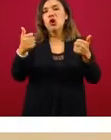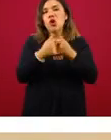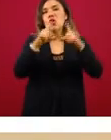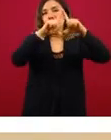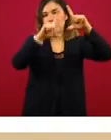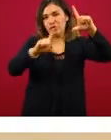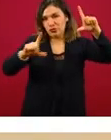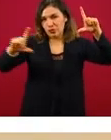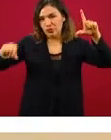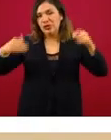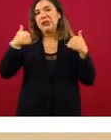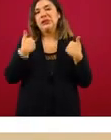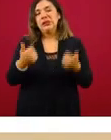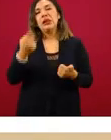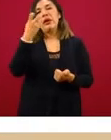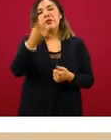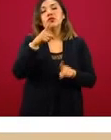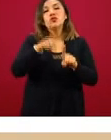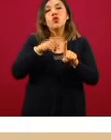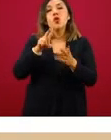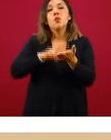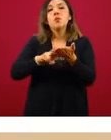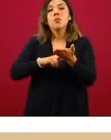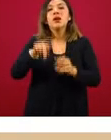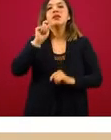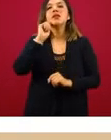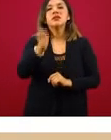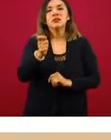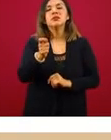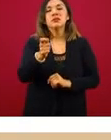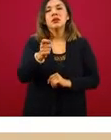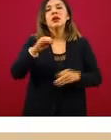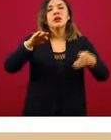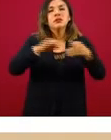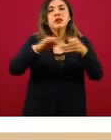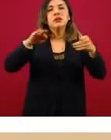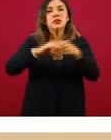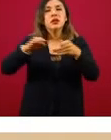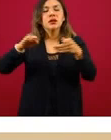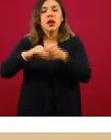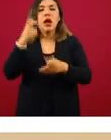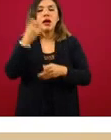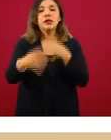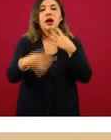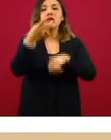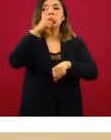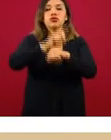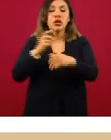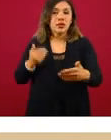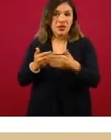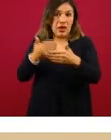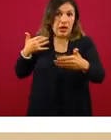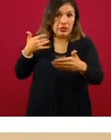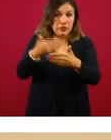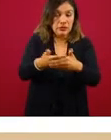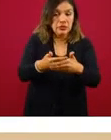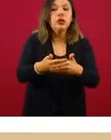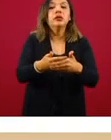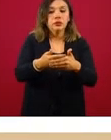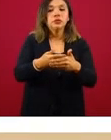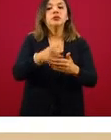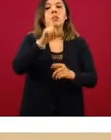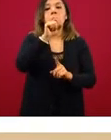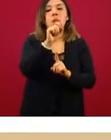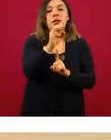en barras, recordando que la barra verde significa la tasa de incidencia acumulada de esos últimos 14 días, precisamente